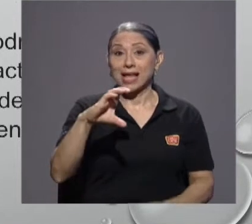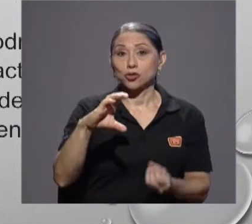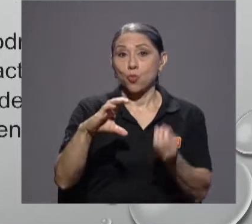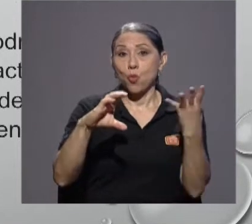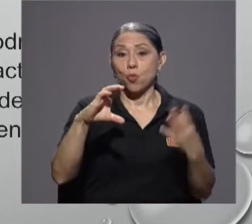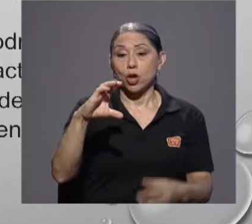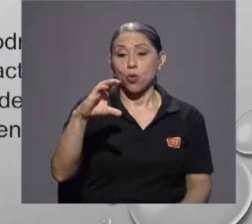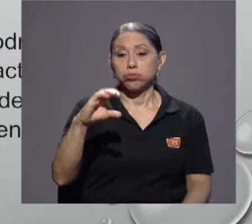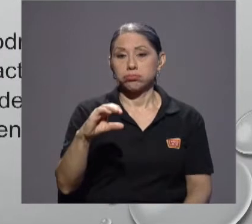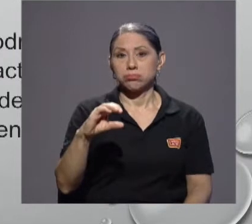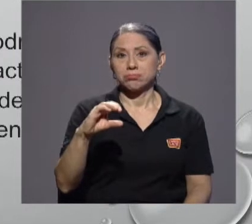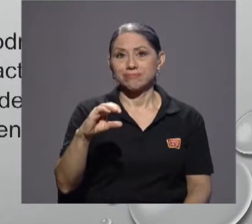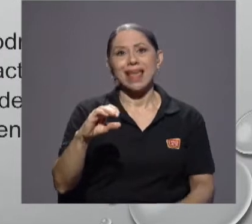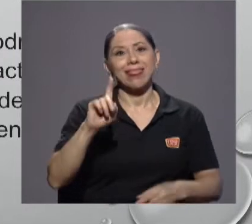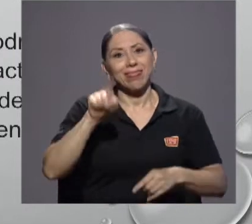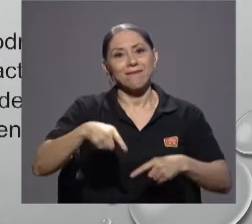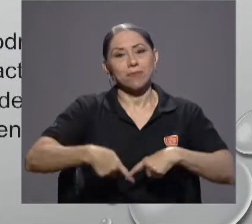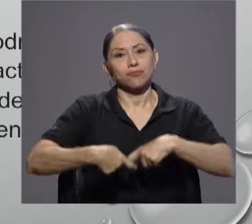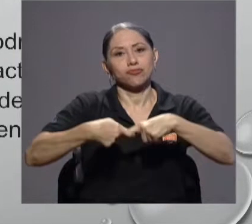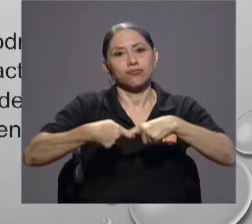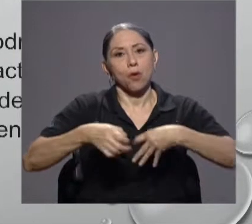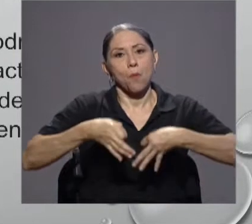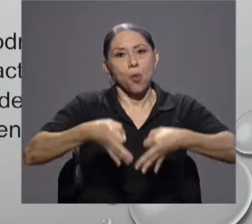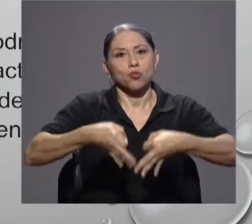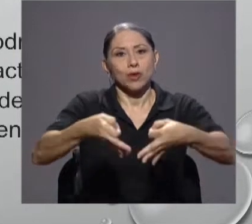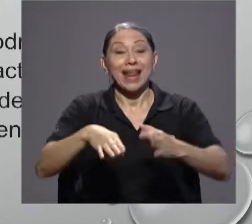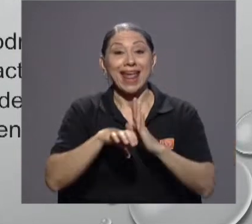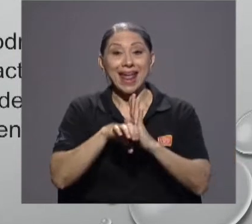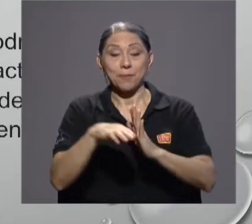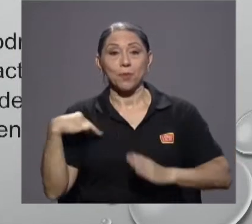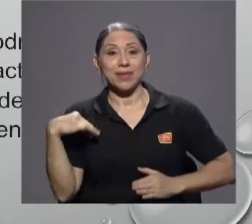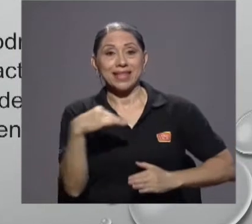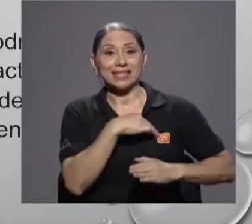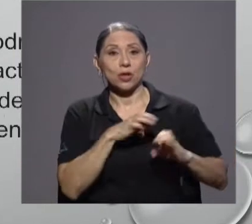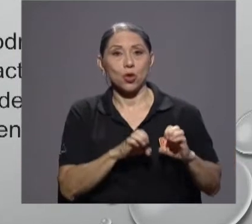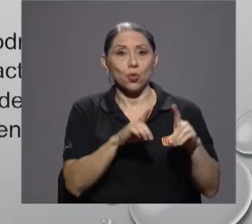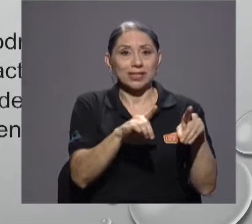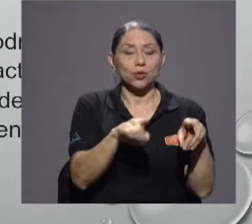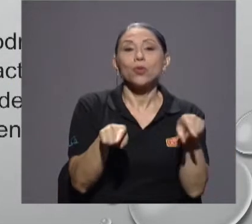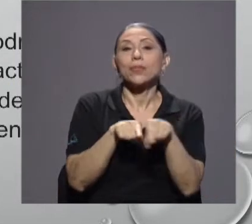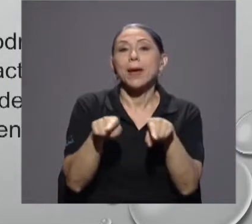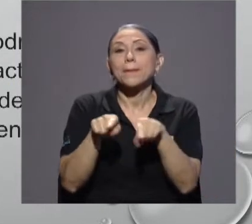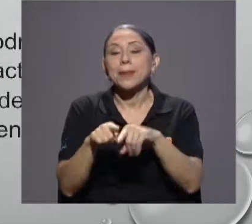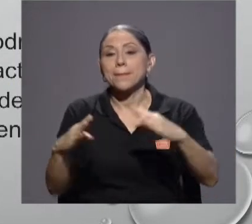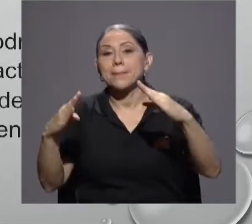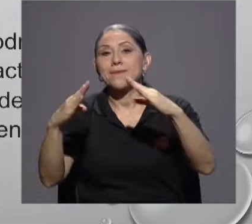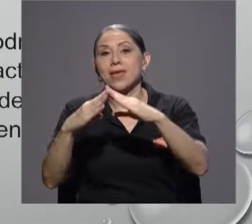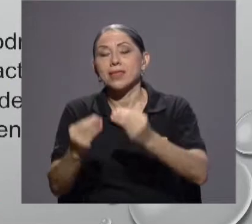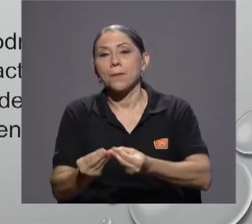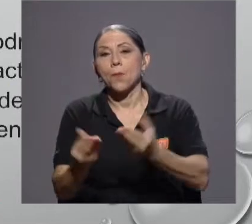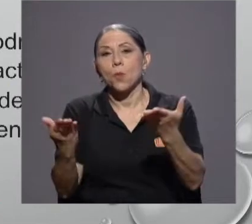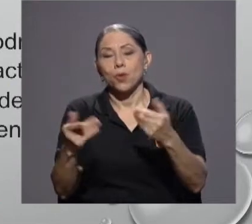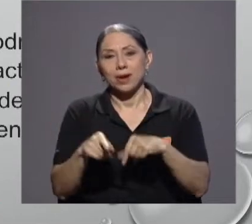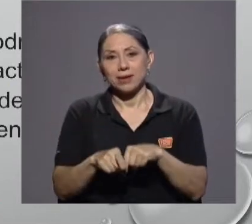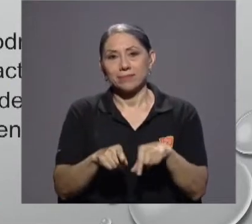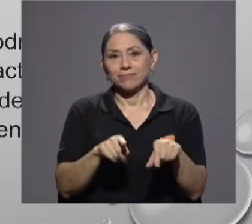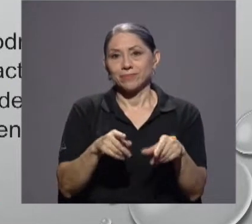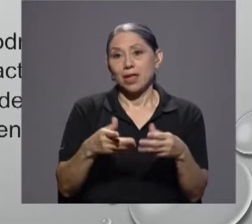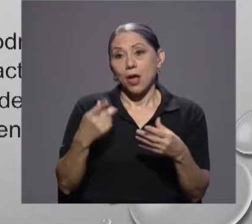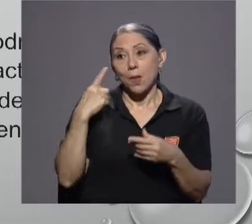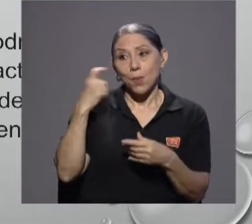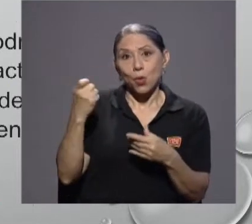muchas inversiones, en particular en el Ministerio de Educación, algo en vivienda popular, después de presiones